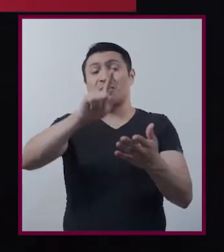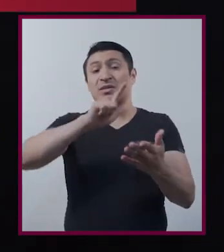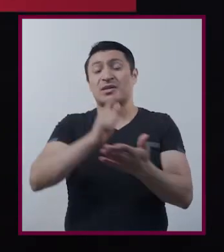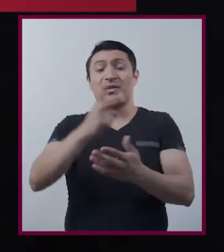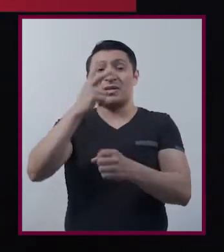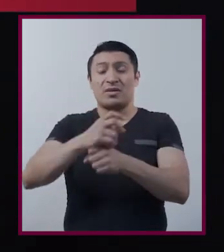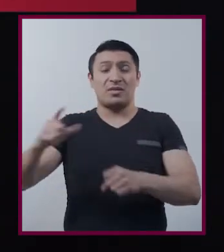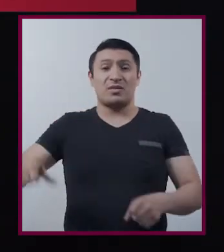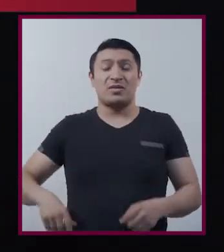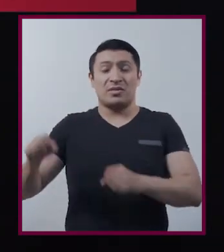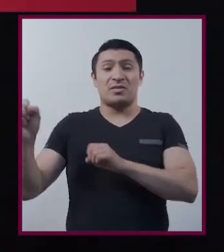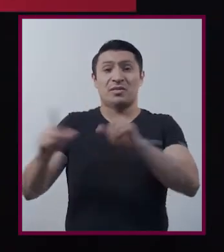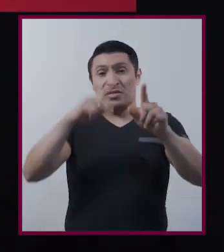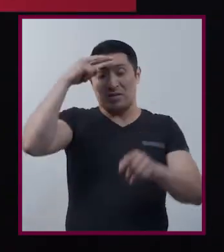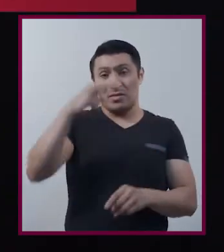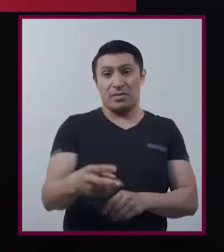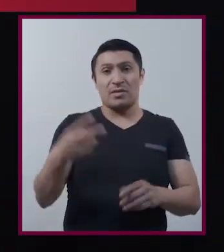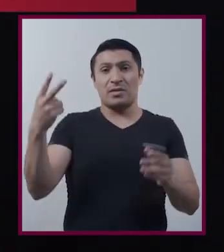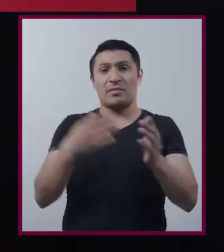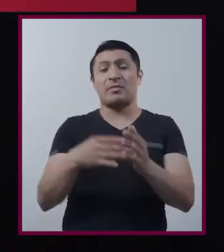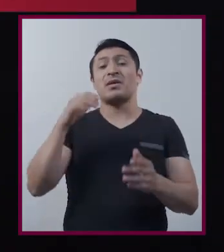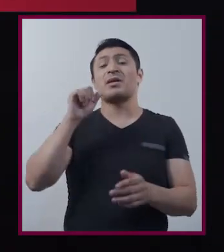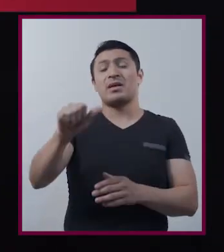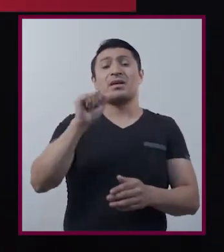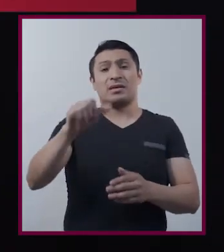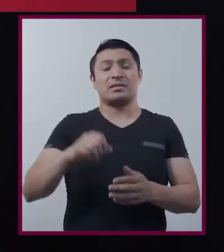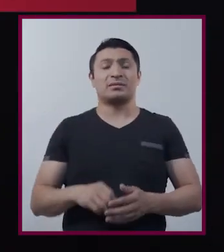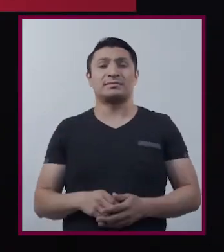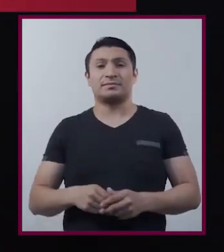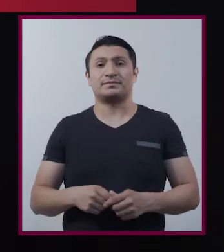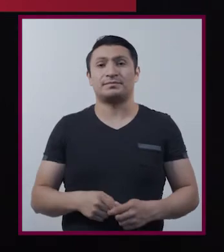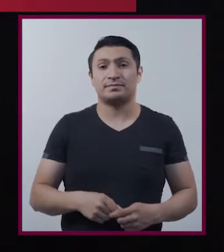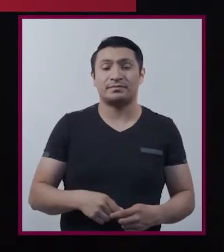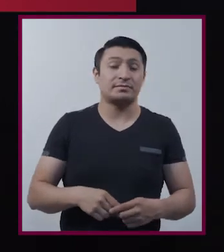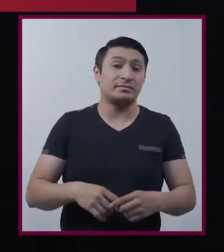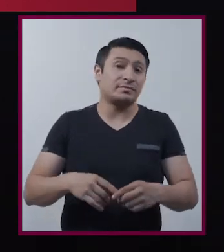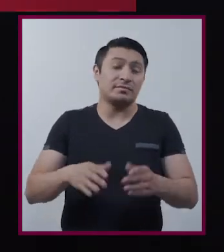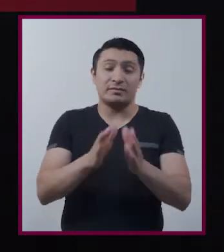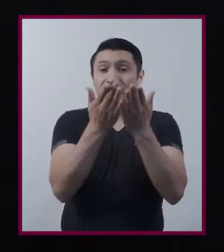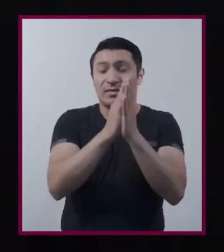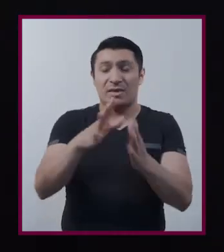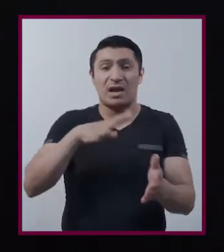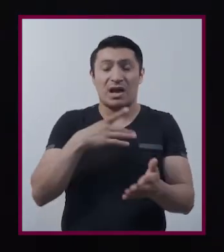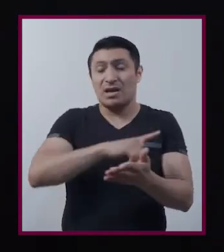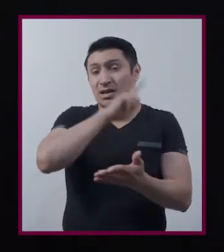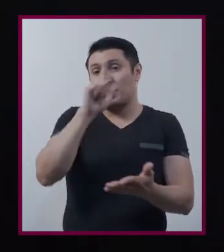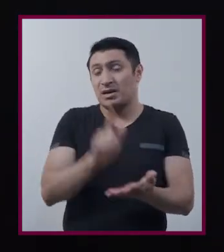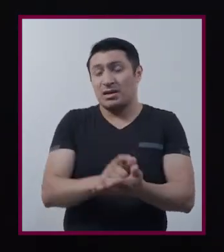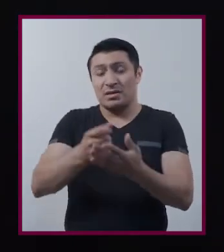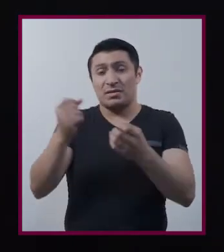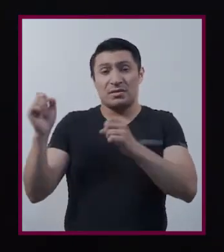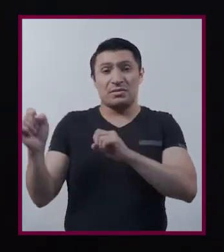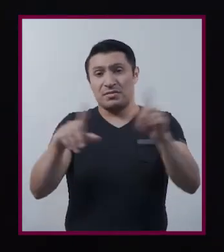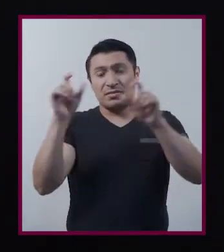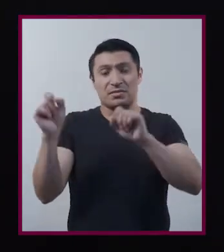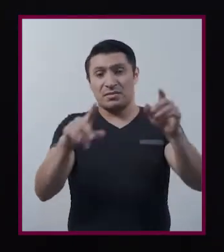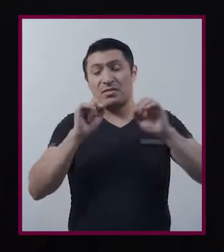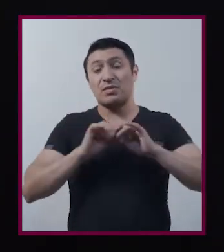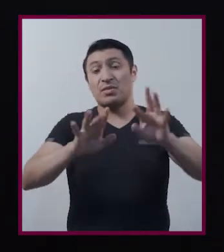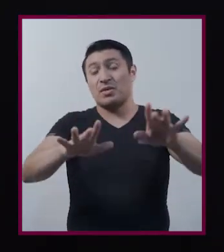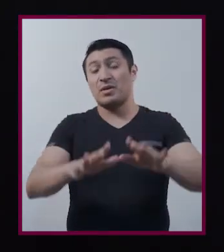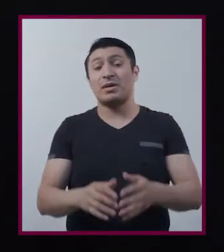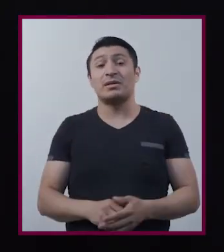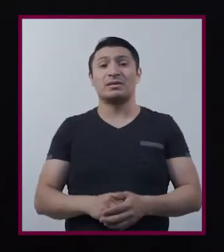La legislación del Segundo Imperio, publicado en México en 2016. Esta obra contiene las leyes y